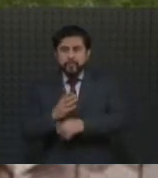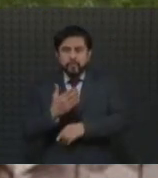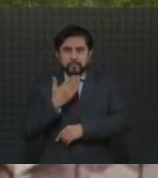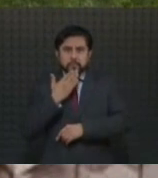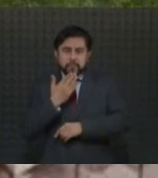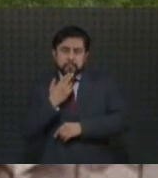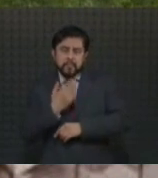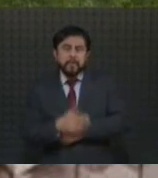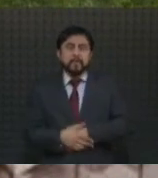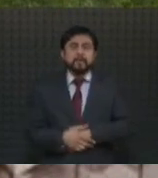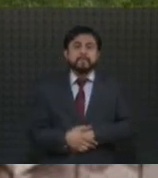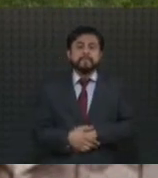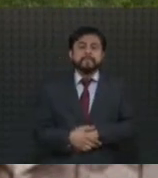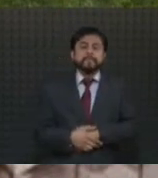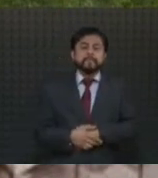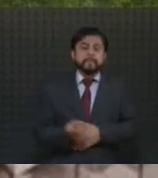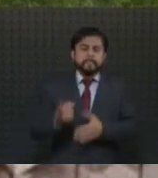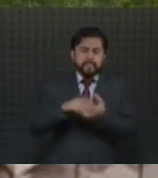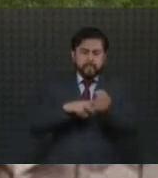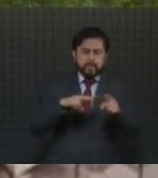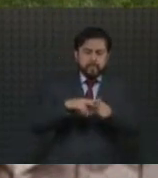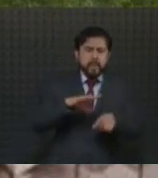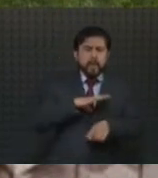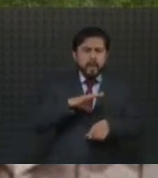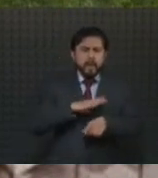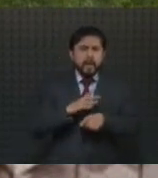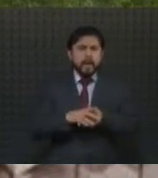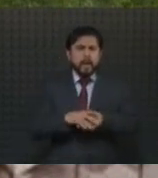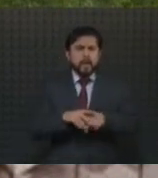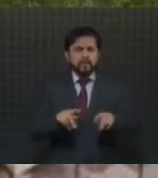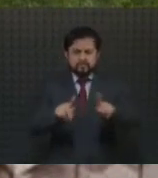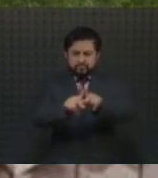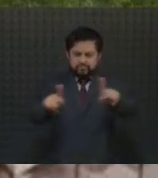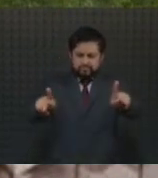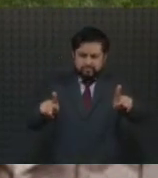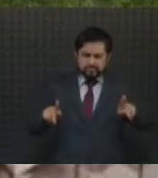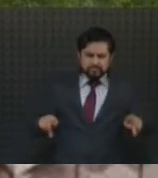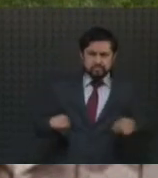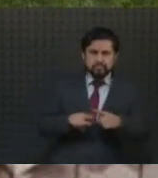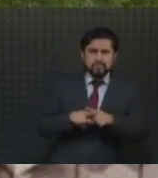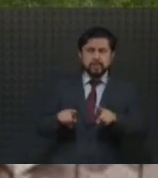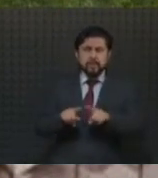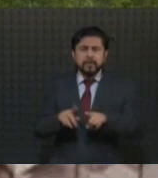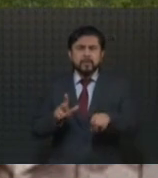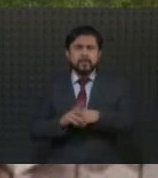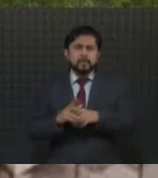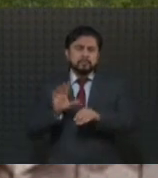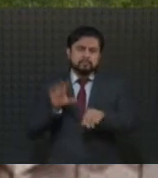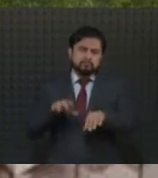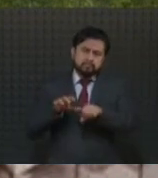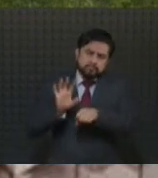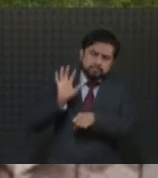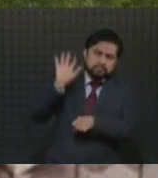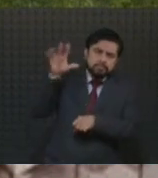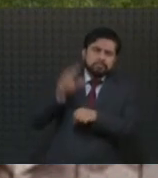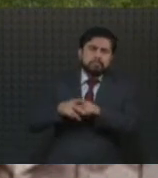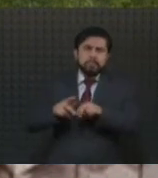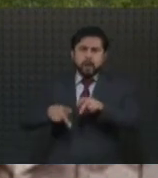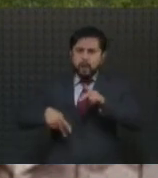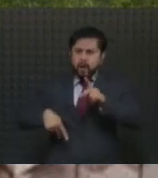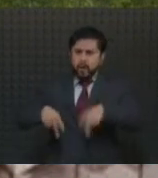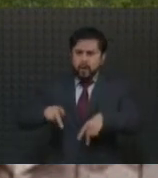Adelante, bueno, además están las canchas de básquetbol, de fútbol, la ciclovía, la trotapista